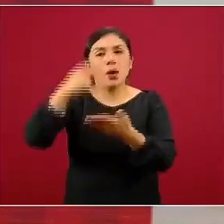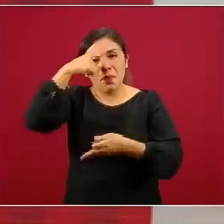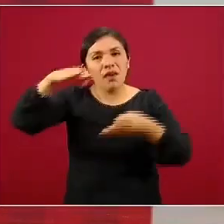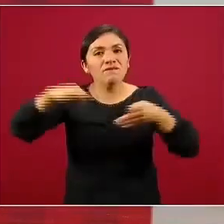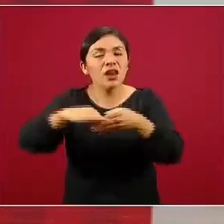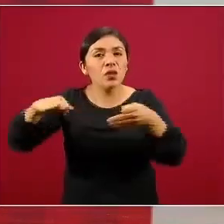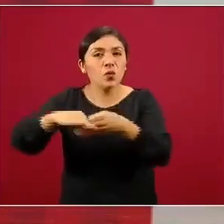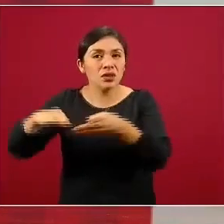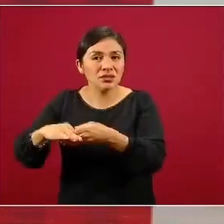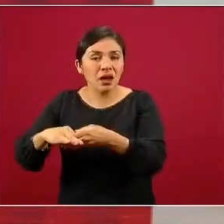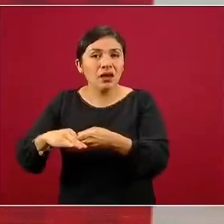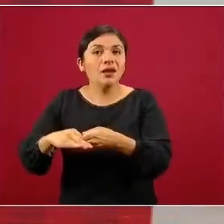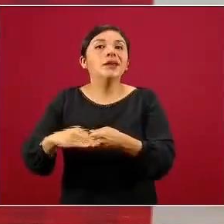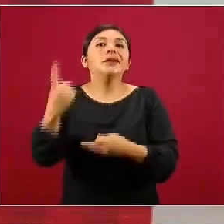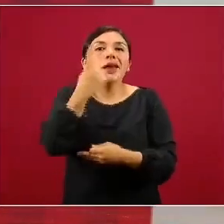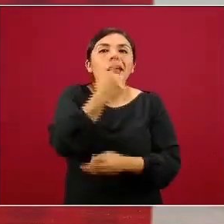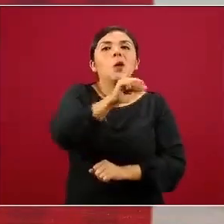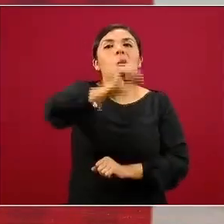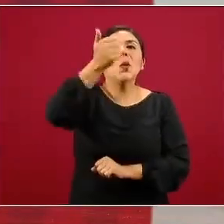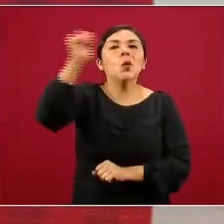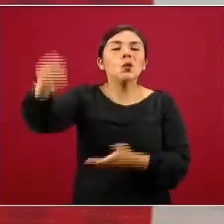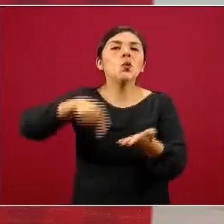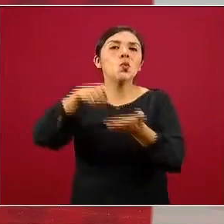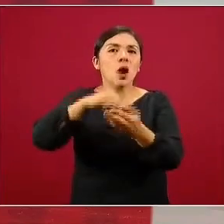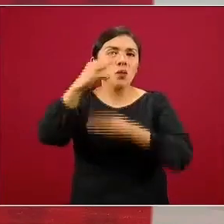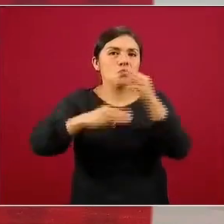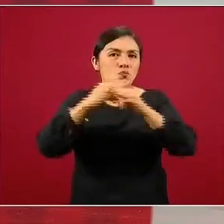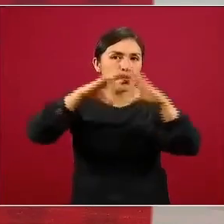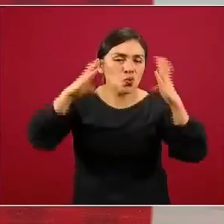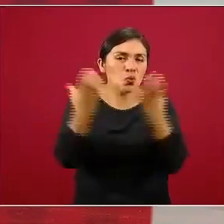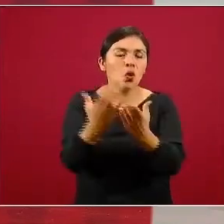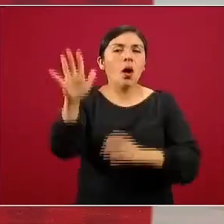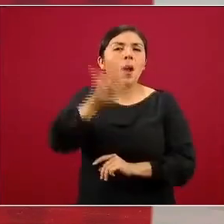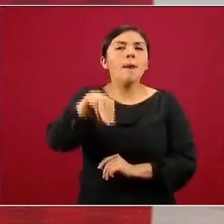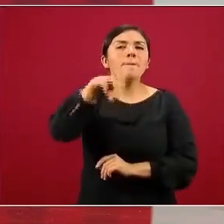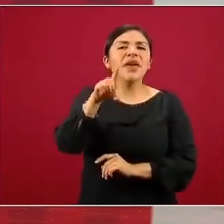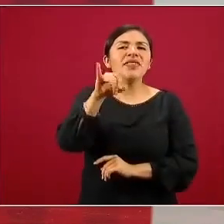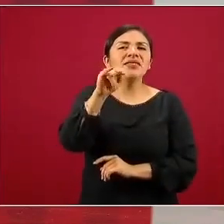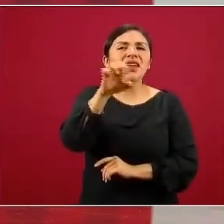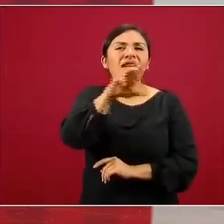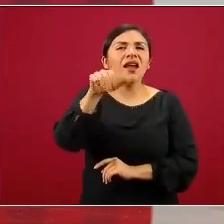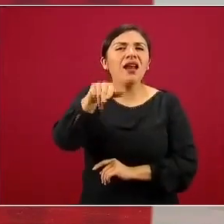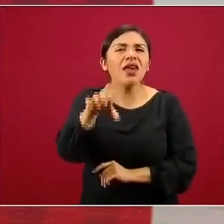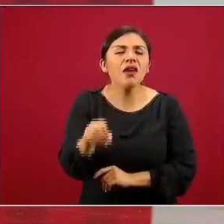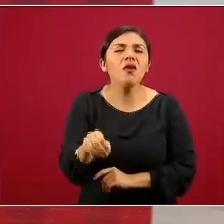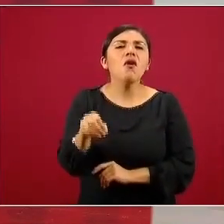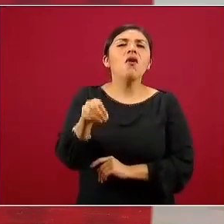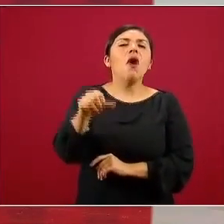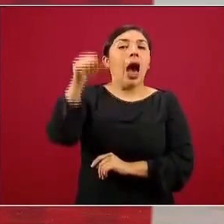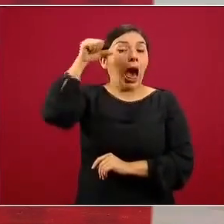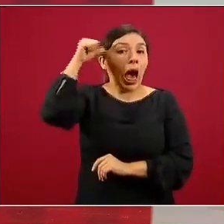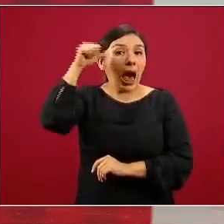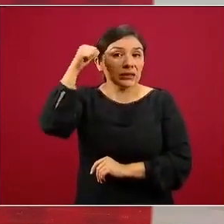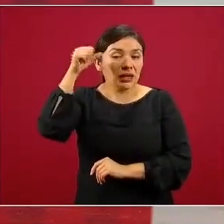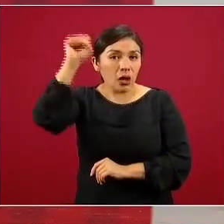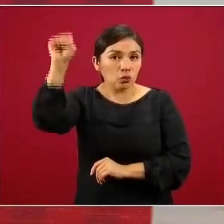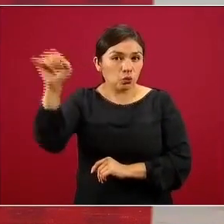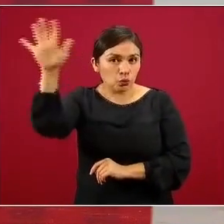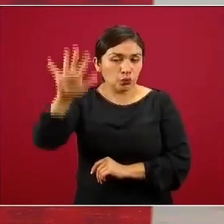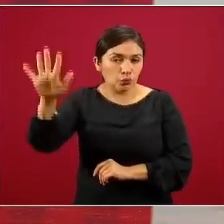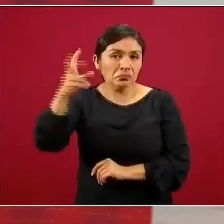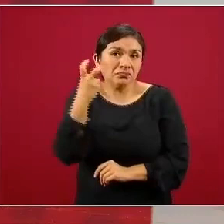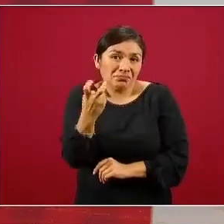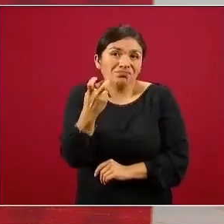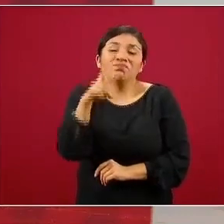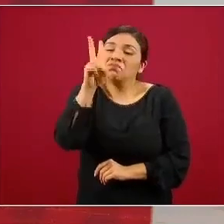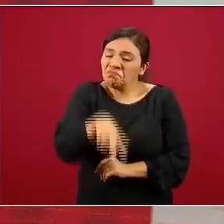frecuencia respecto a otras regiones del mundo, Mediterráneo Oriental y Asia Sudoriental. Entonces